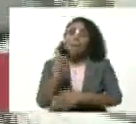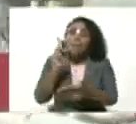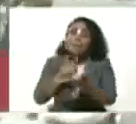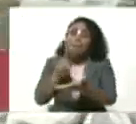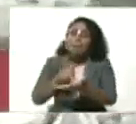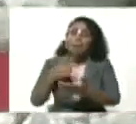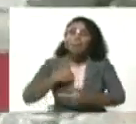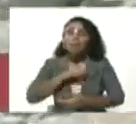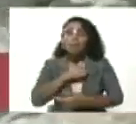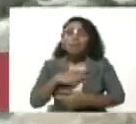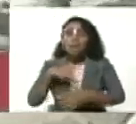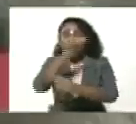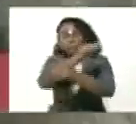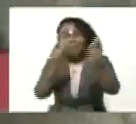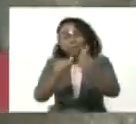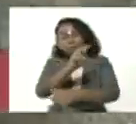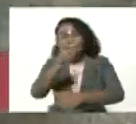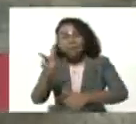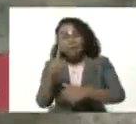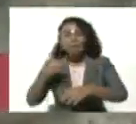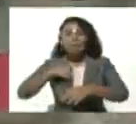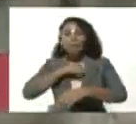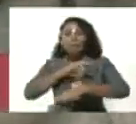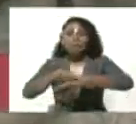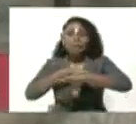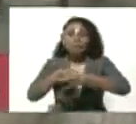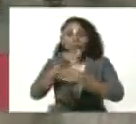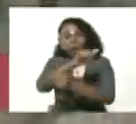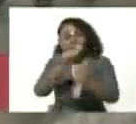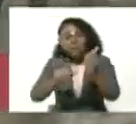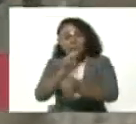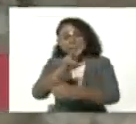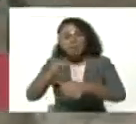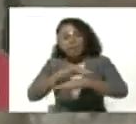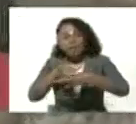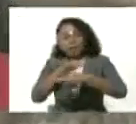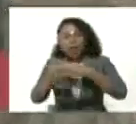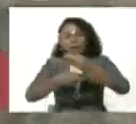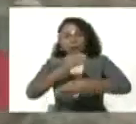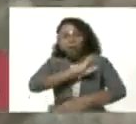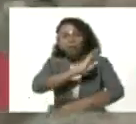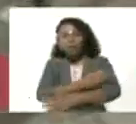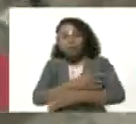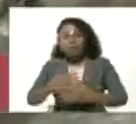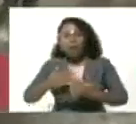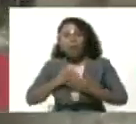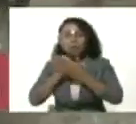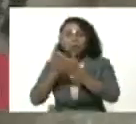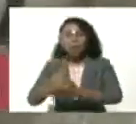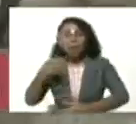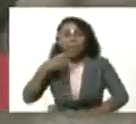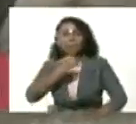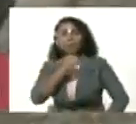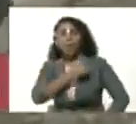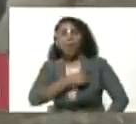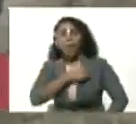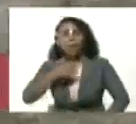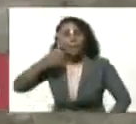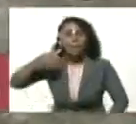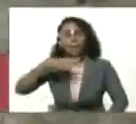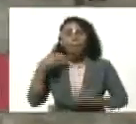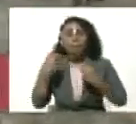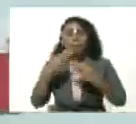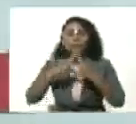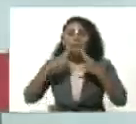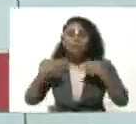de nuestra vicepresidenta, de nuestros ministros, de nuestros viceministros, que fortalece y reconforta la moral de nuestro pueblo. para que